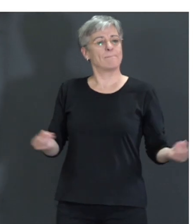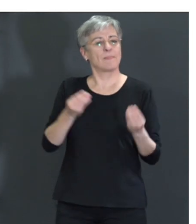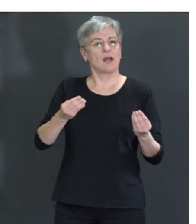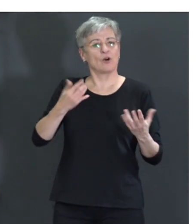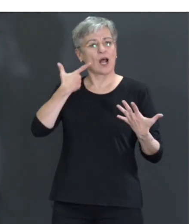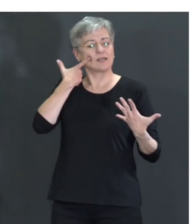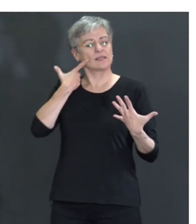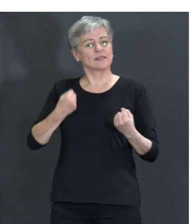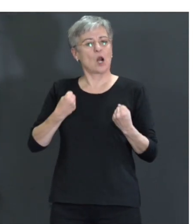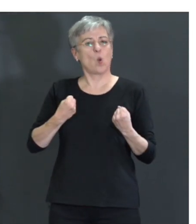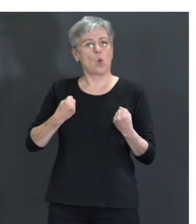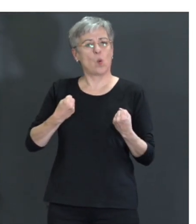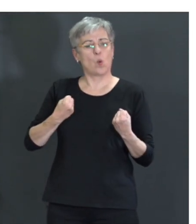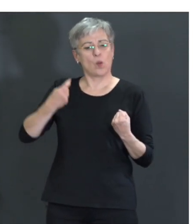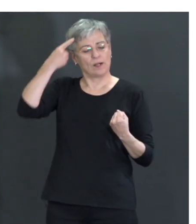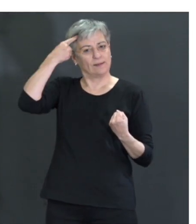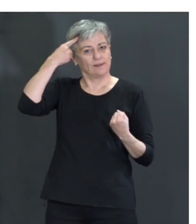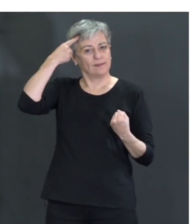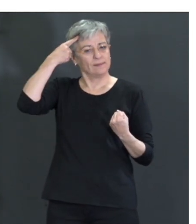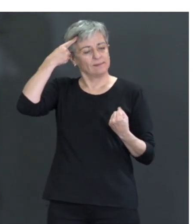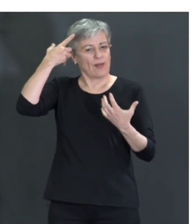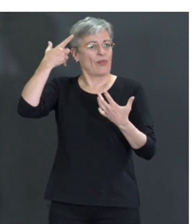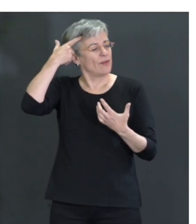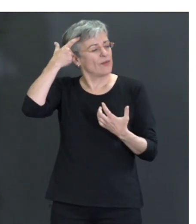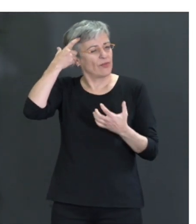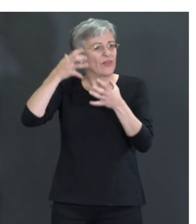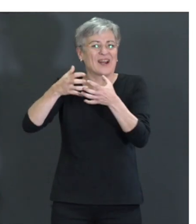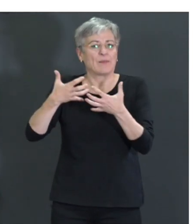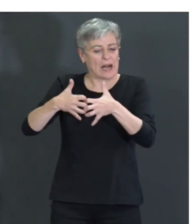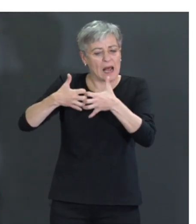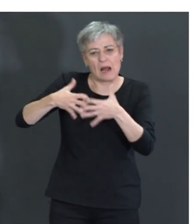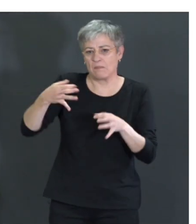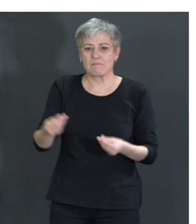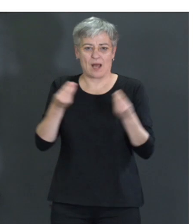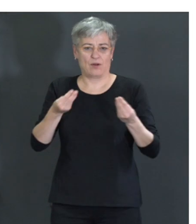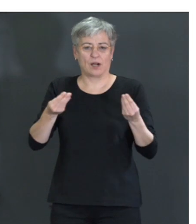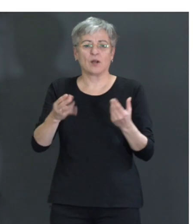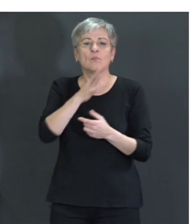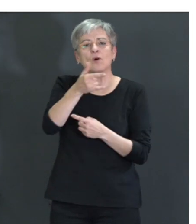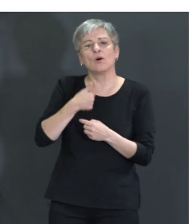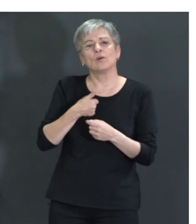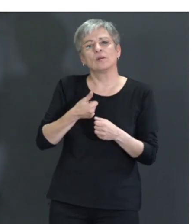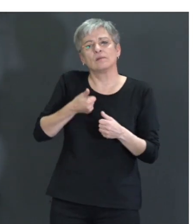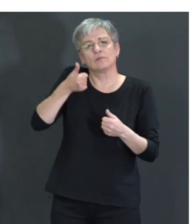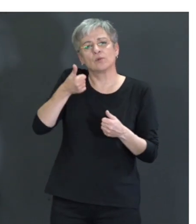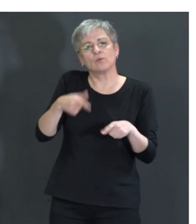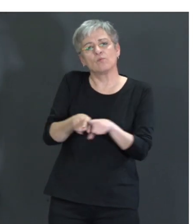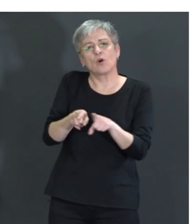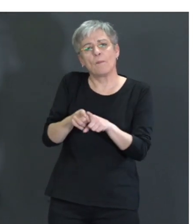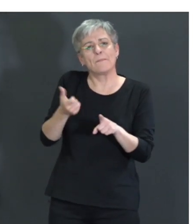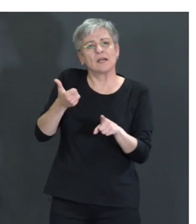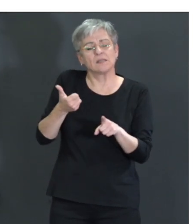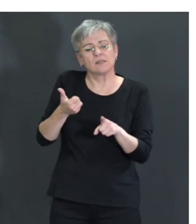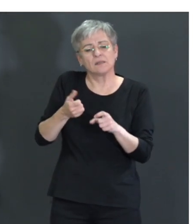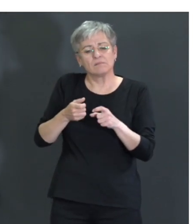salud y su actividad cerebral, ¿no? Pues ¿por qué? Pues porque hemos querido darle un uso más universal, es decir, que pueda